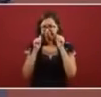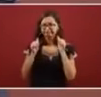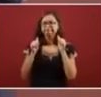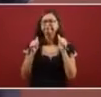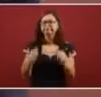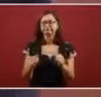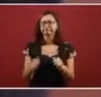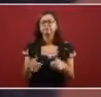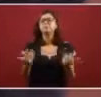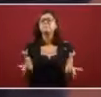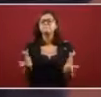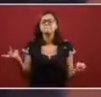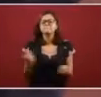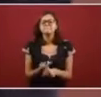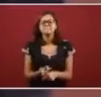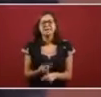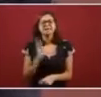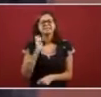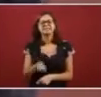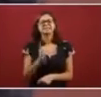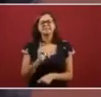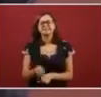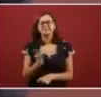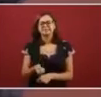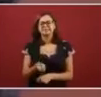para ver qué está sucediendo.